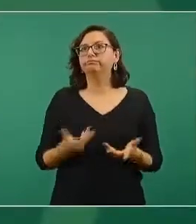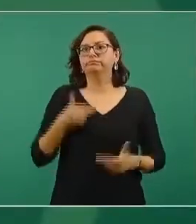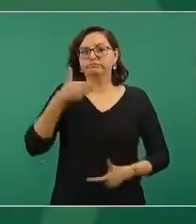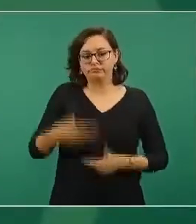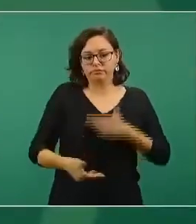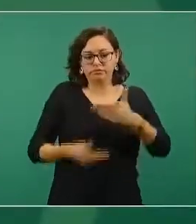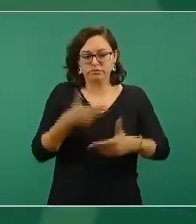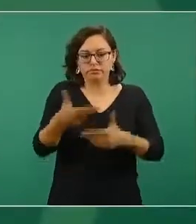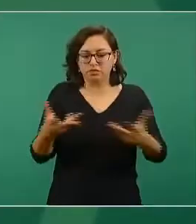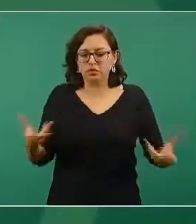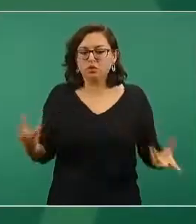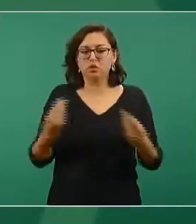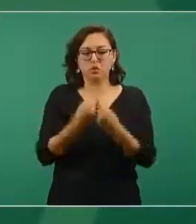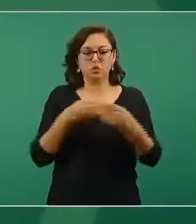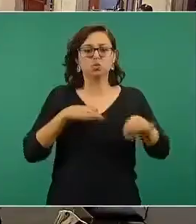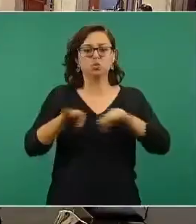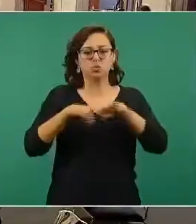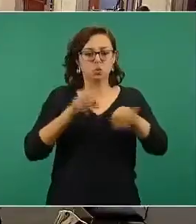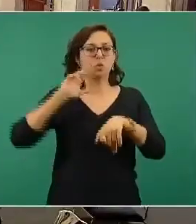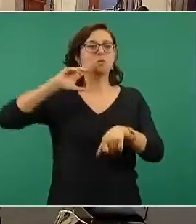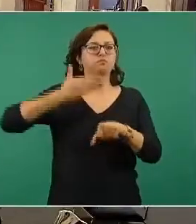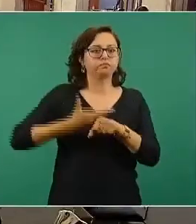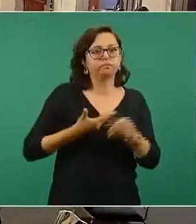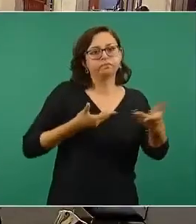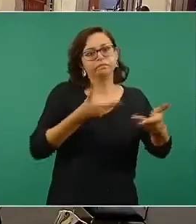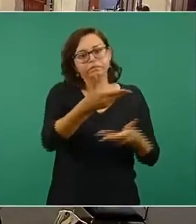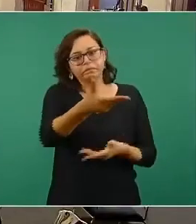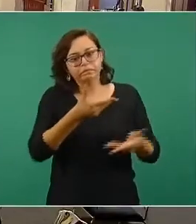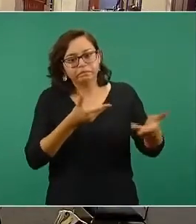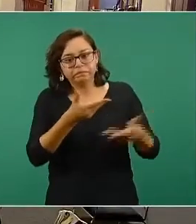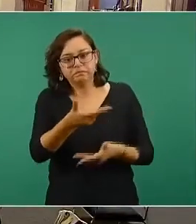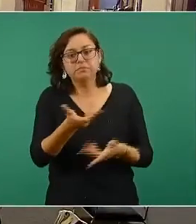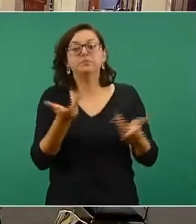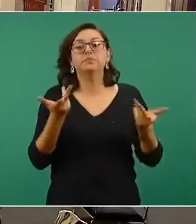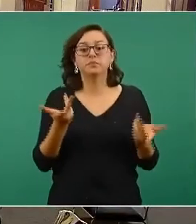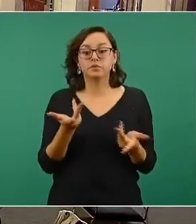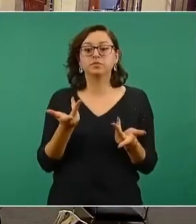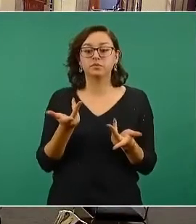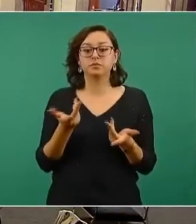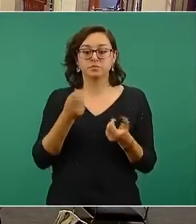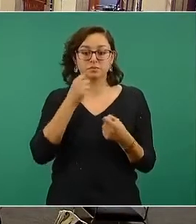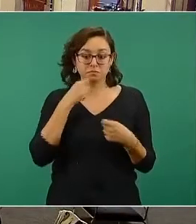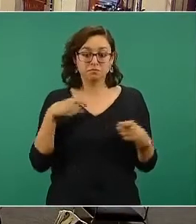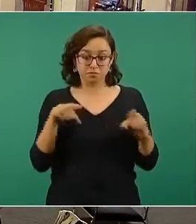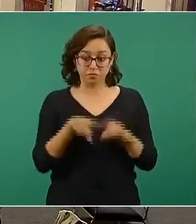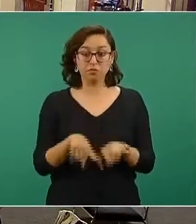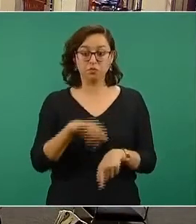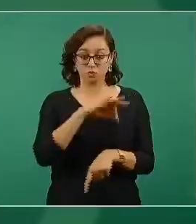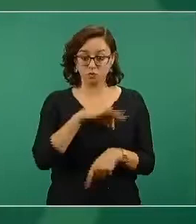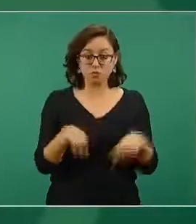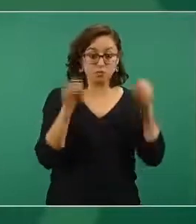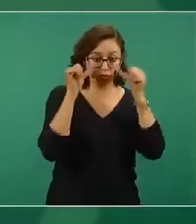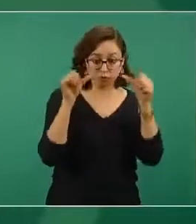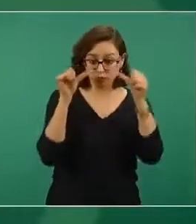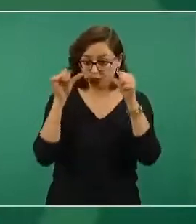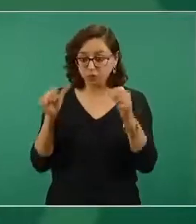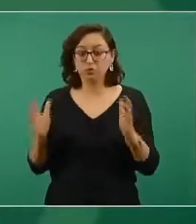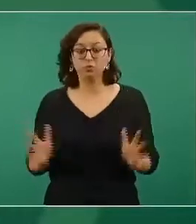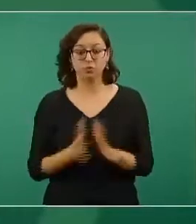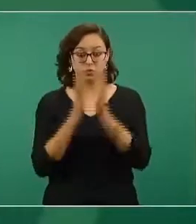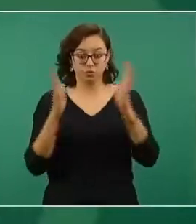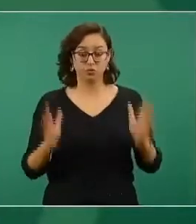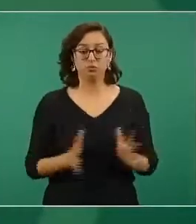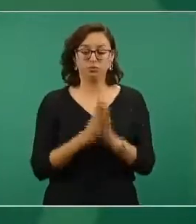trabajo conjunto, corresponsabilidad clara de atender y de participar activamente. Y claramente las